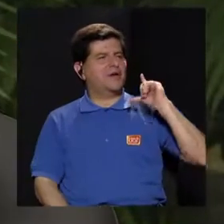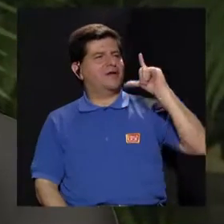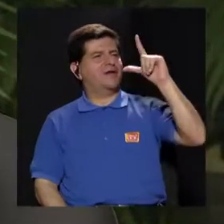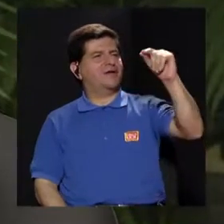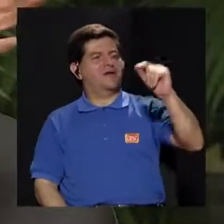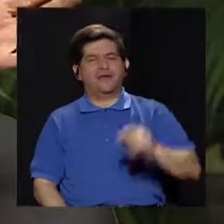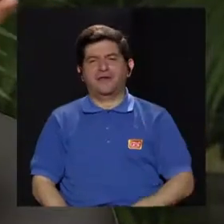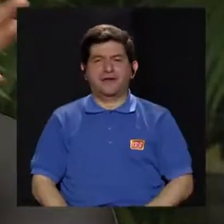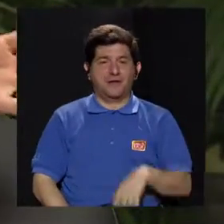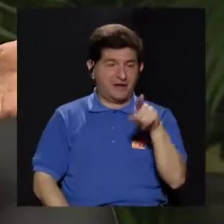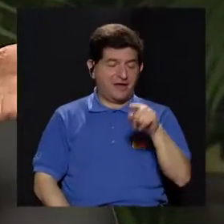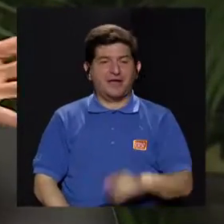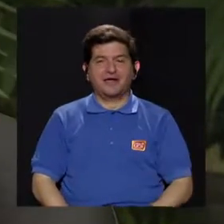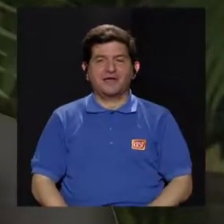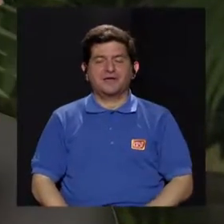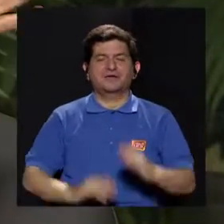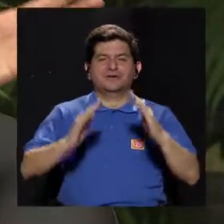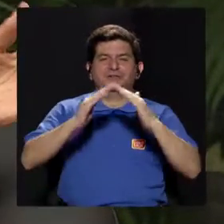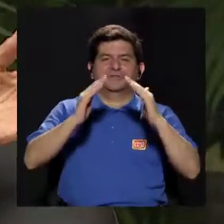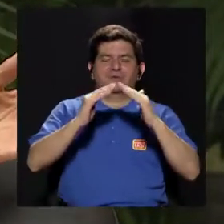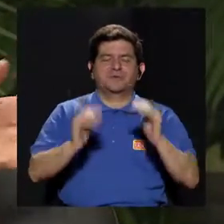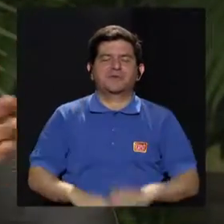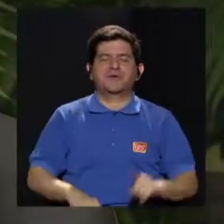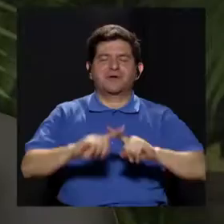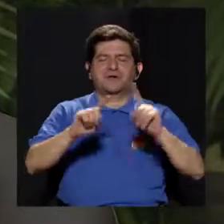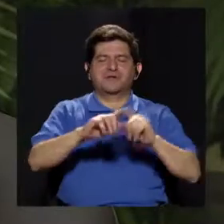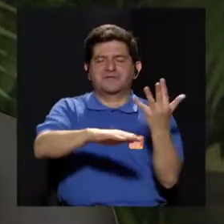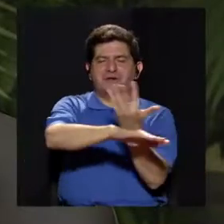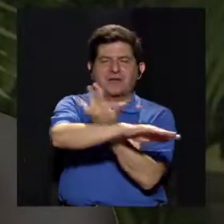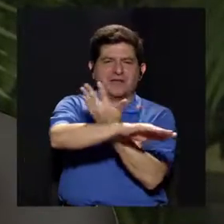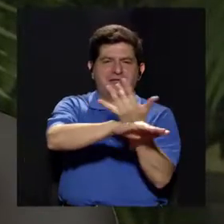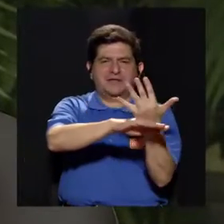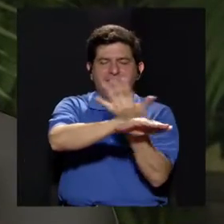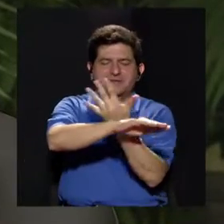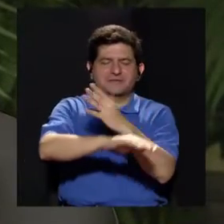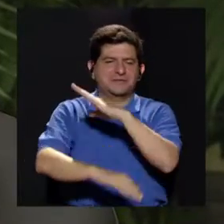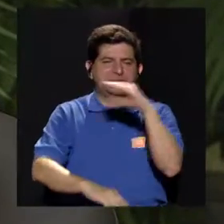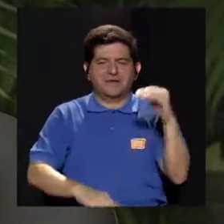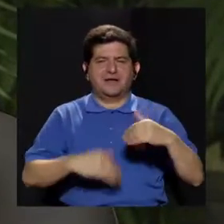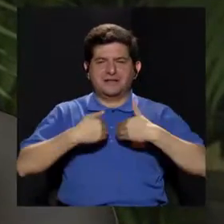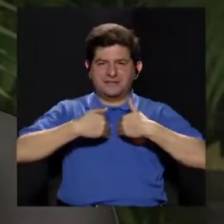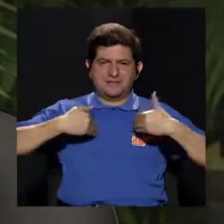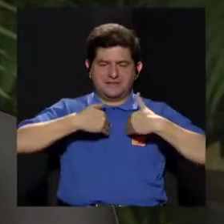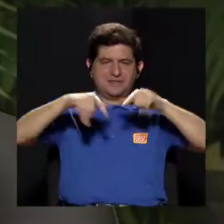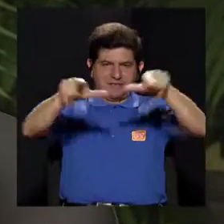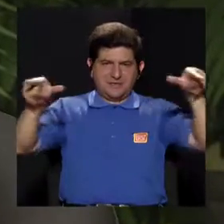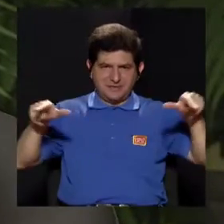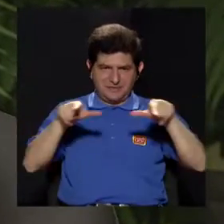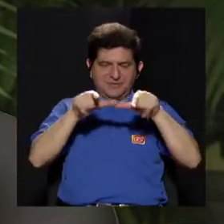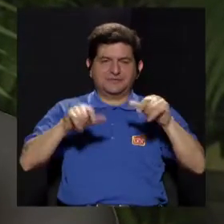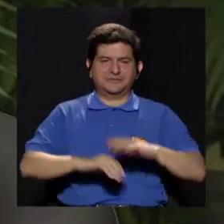conviviendo con el resto de la flora y la fauna usual de las zonas rurales.